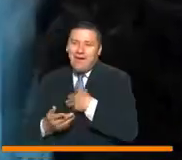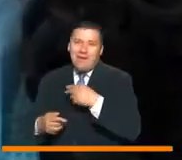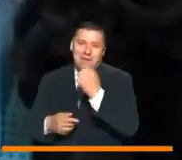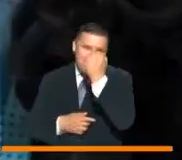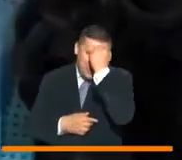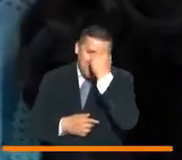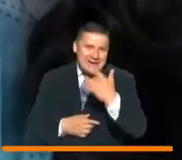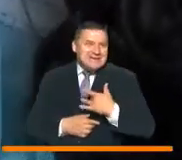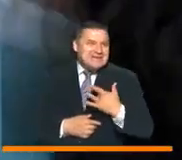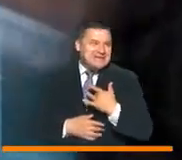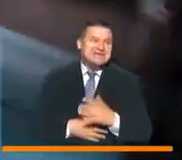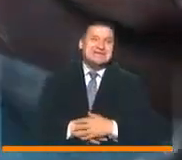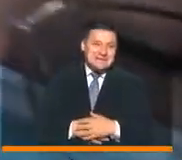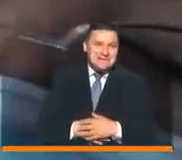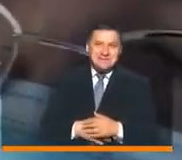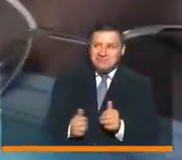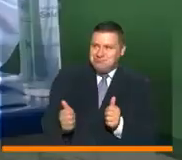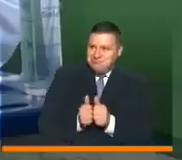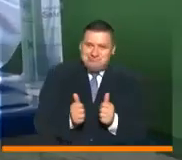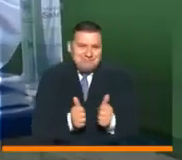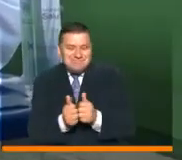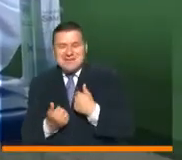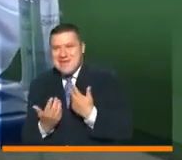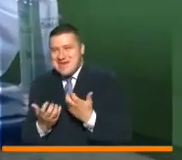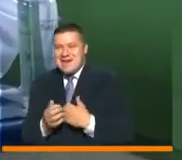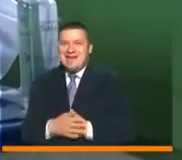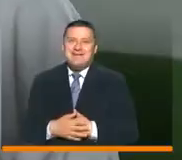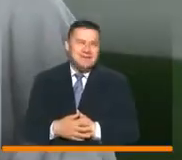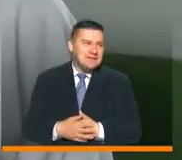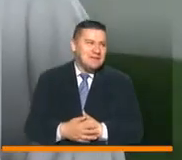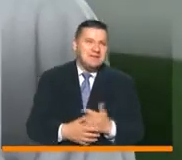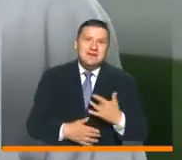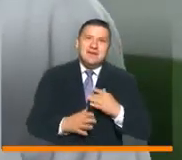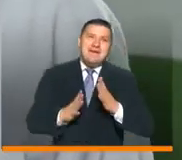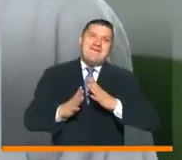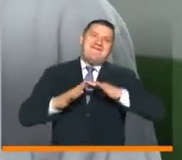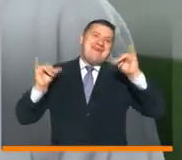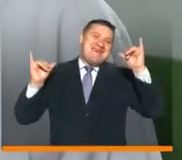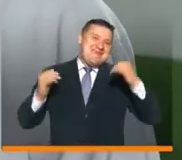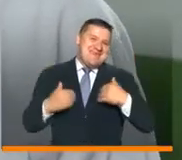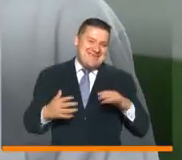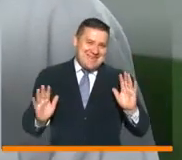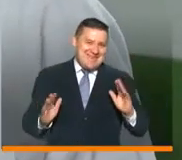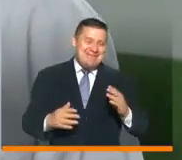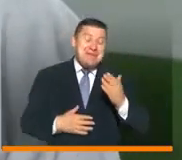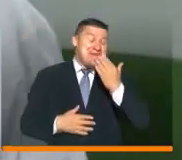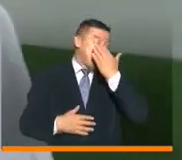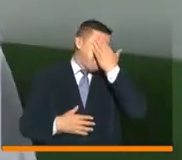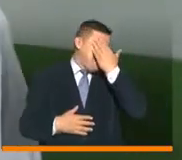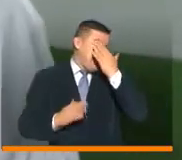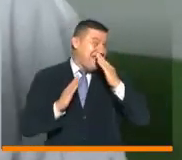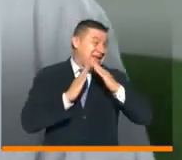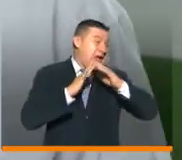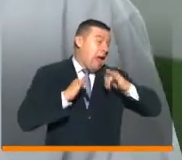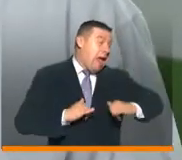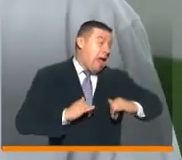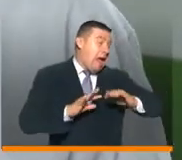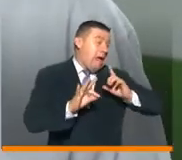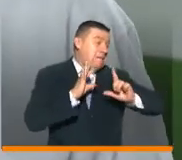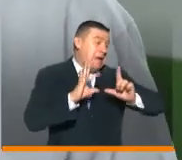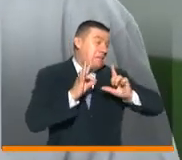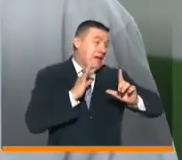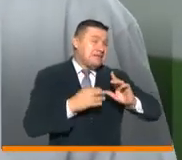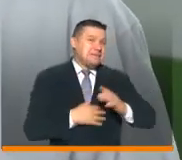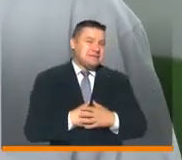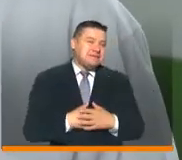profesores, sentir que cuento con ellos. Sentí mucha alegría, pues ya llevamos mucho tiempo en casa estudiando virtual y